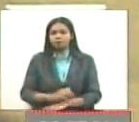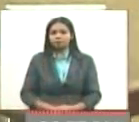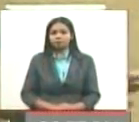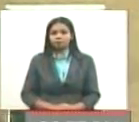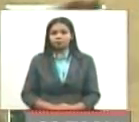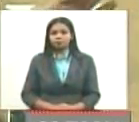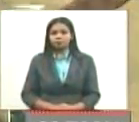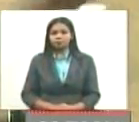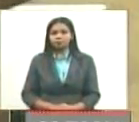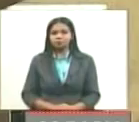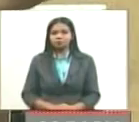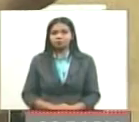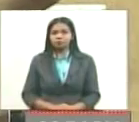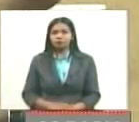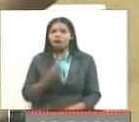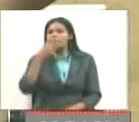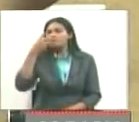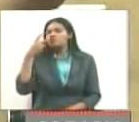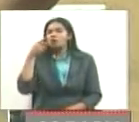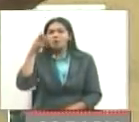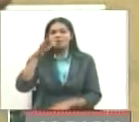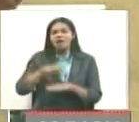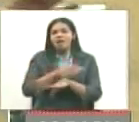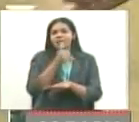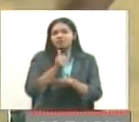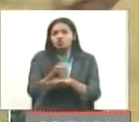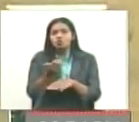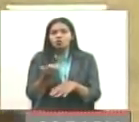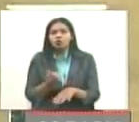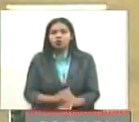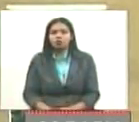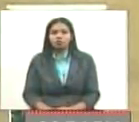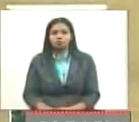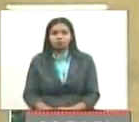Vino allá, fue que me endrogaron, chamo.